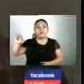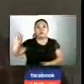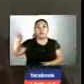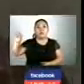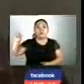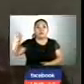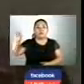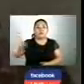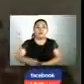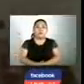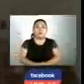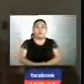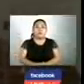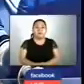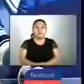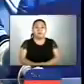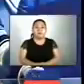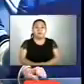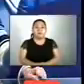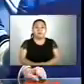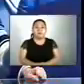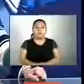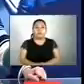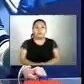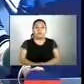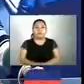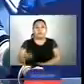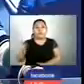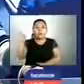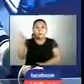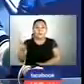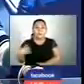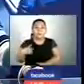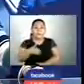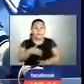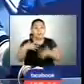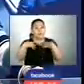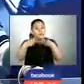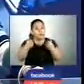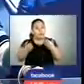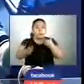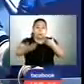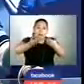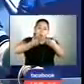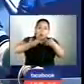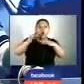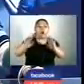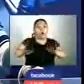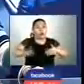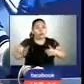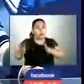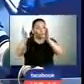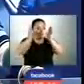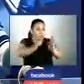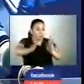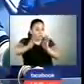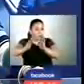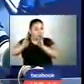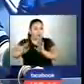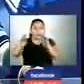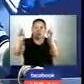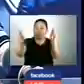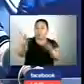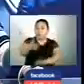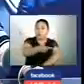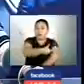Ernesto Cornejo. Y el ministro de Salud habló de los avances del proceso de vacunación en el país. Actualmente